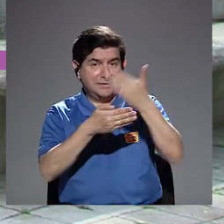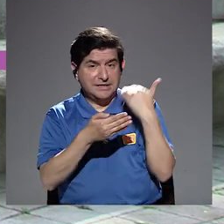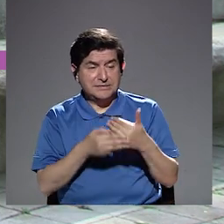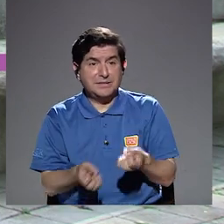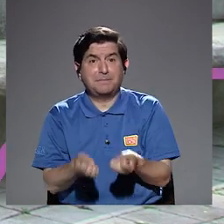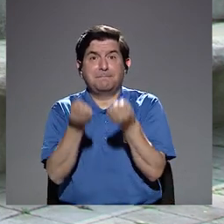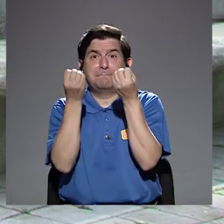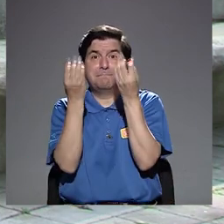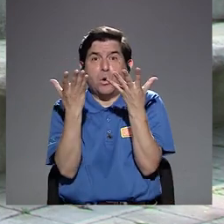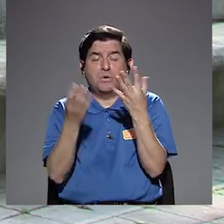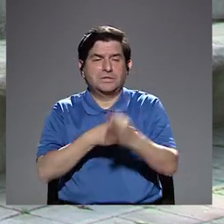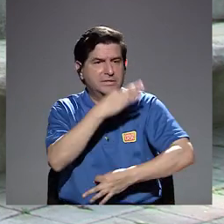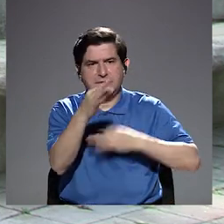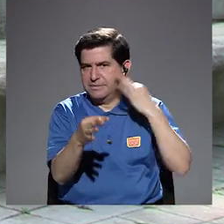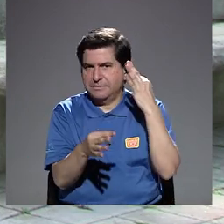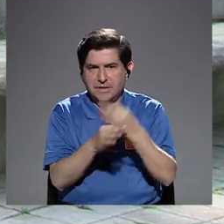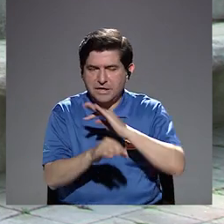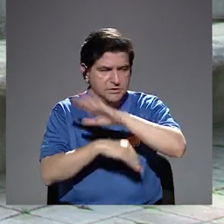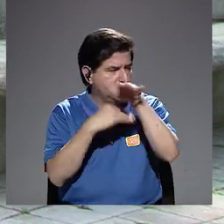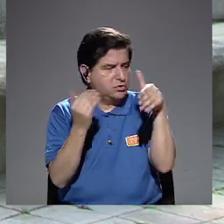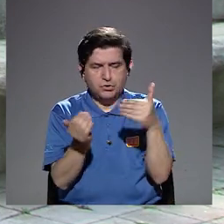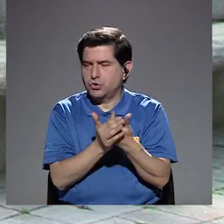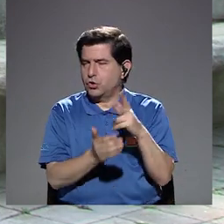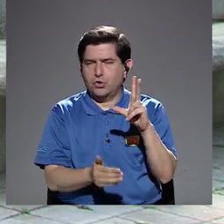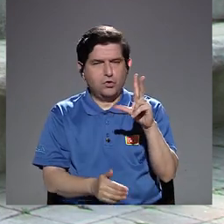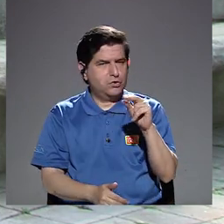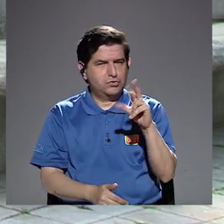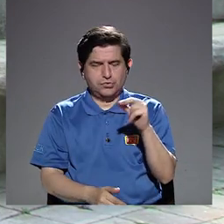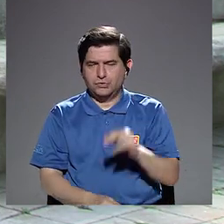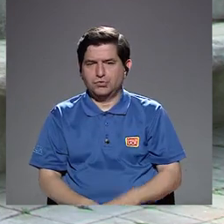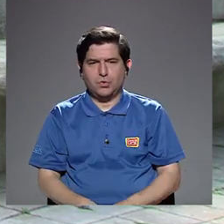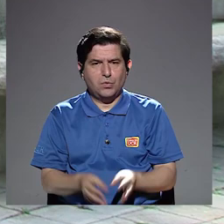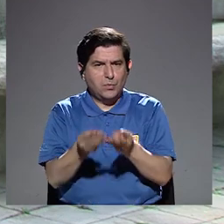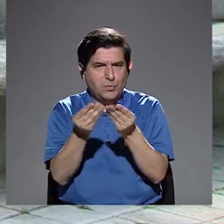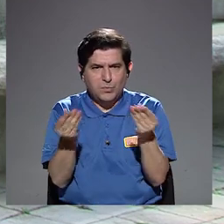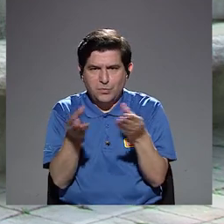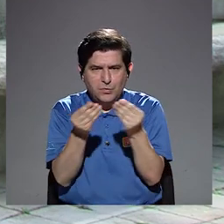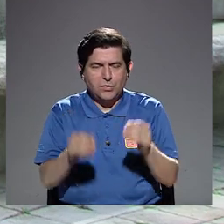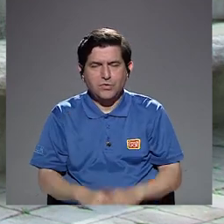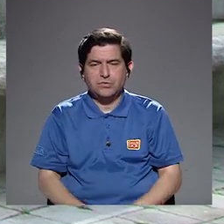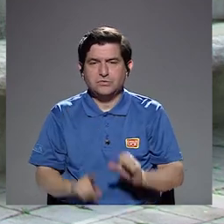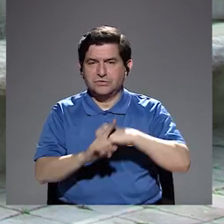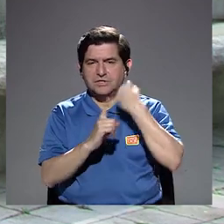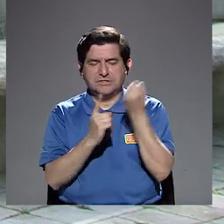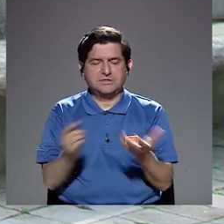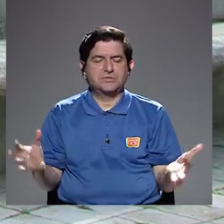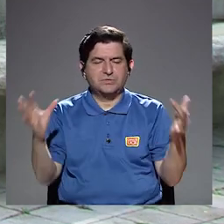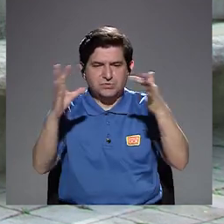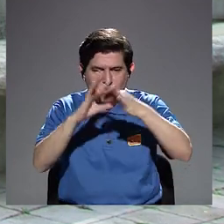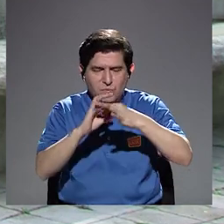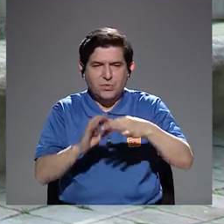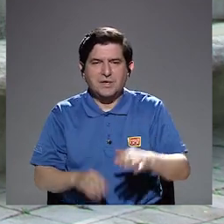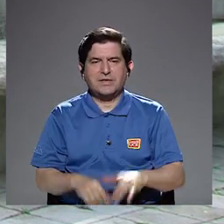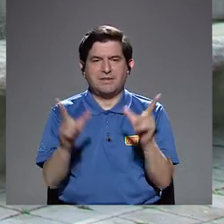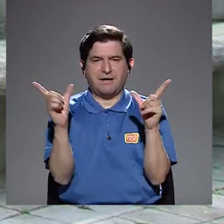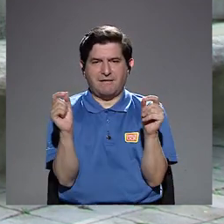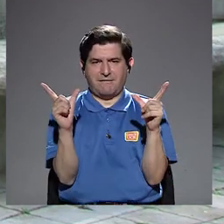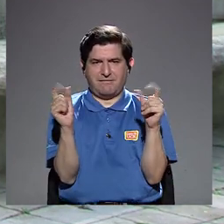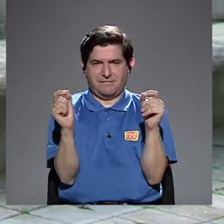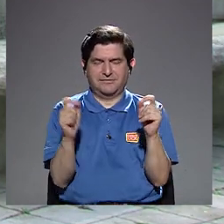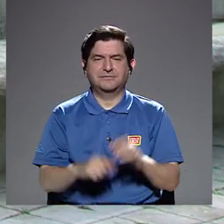te decíamos, realmente hay gran cantidad de serotipos. No todos, ¿verdad?, ocasionan en llegar a un desenlace asociado al